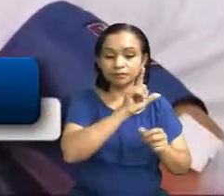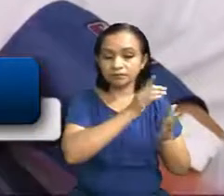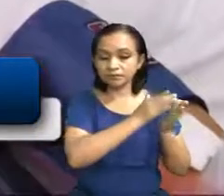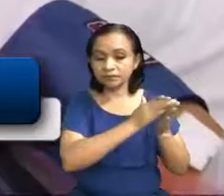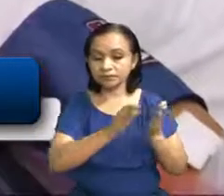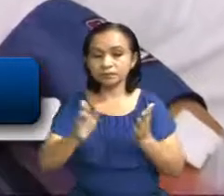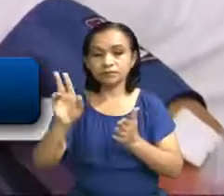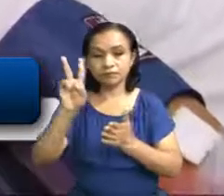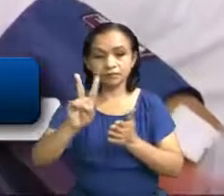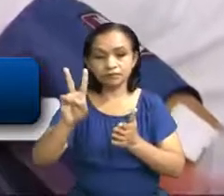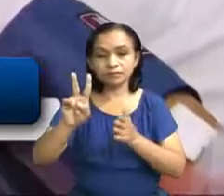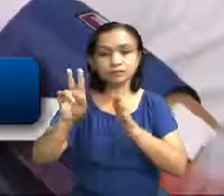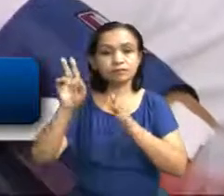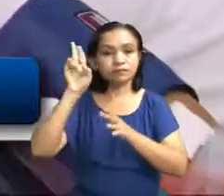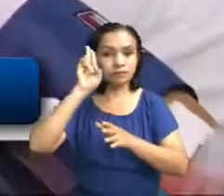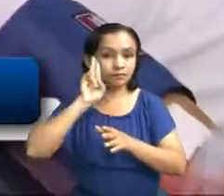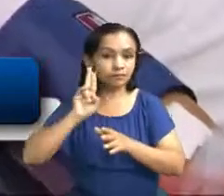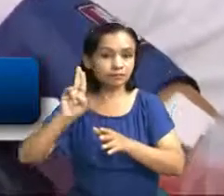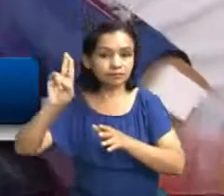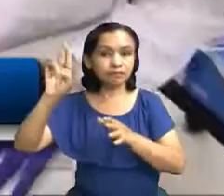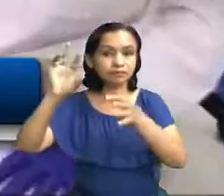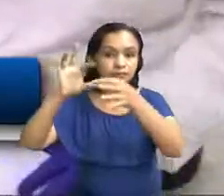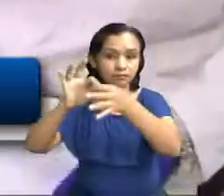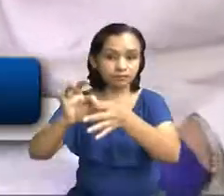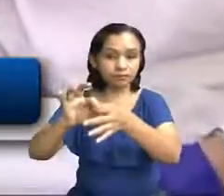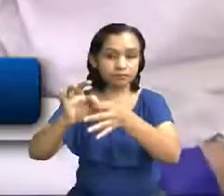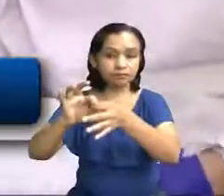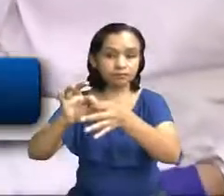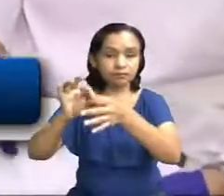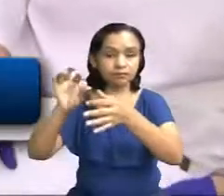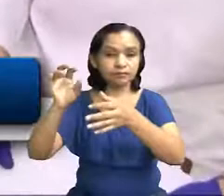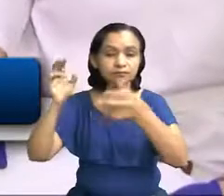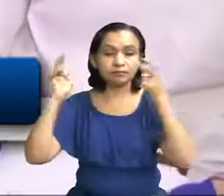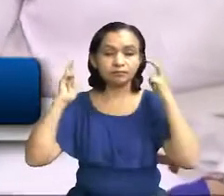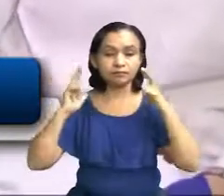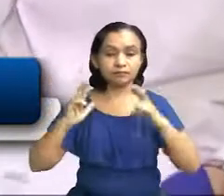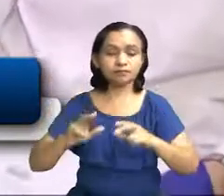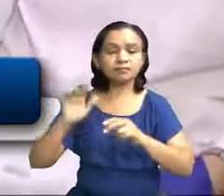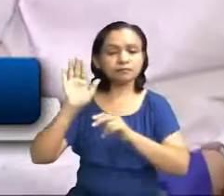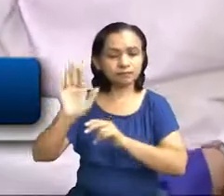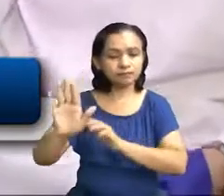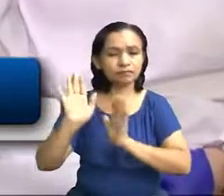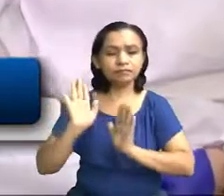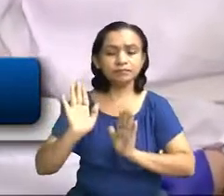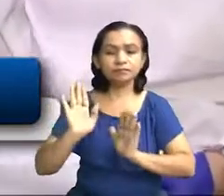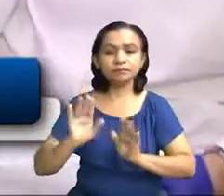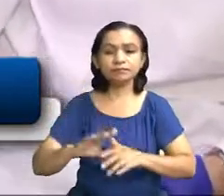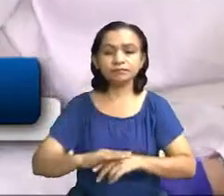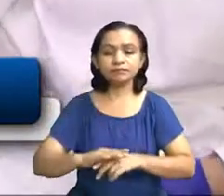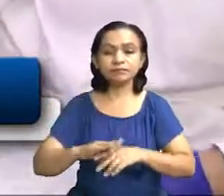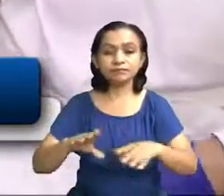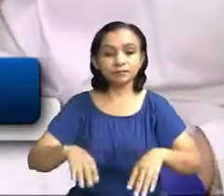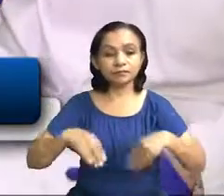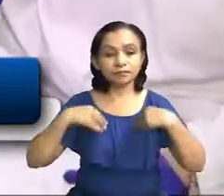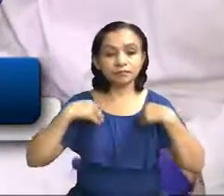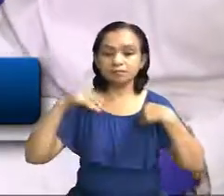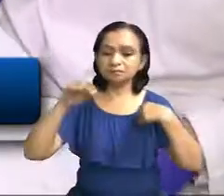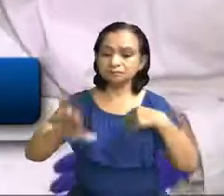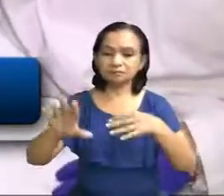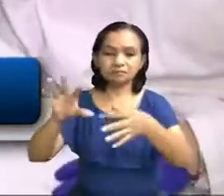Esta semana que es la UNAN, la rama Chontales. De la UNAN en Juigalpa. Estamos ahí, es muy buena la colecta